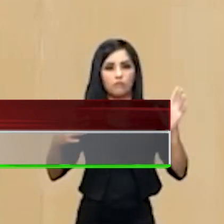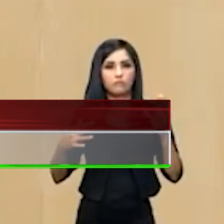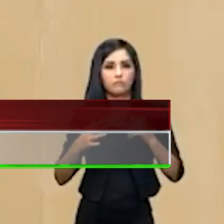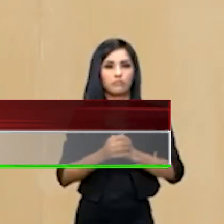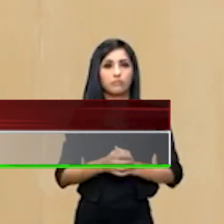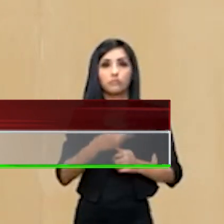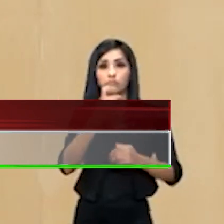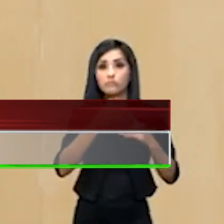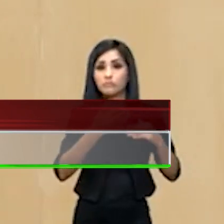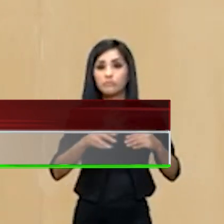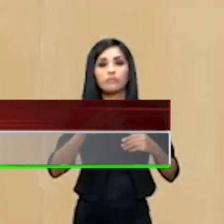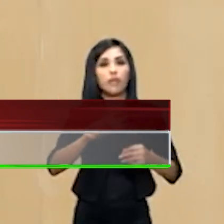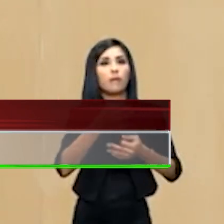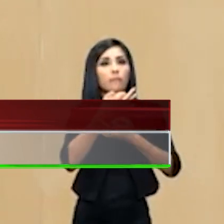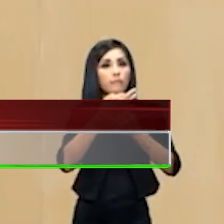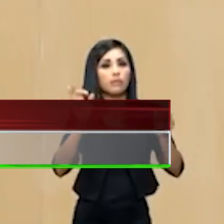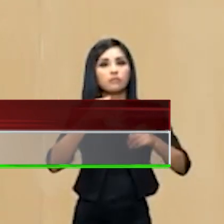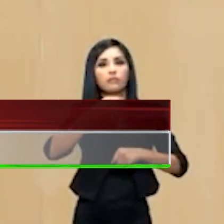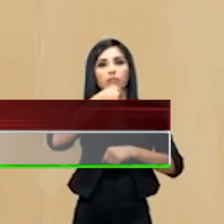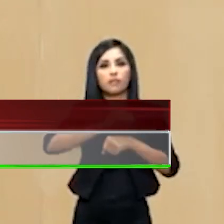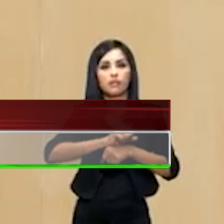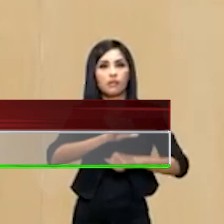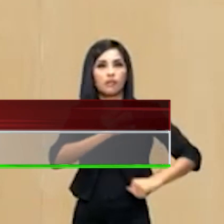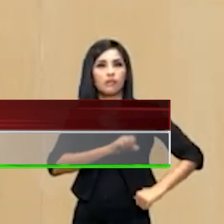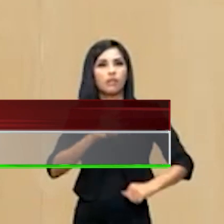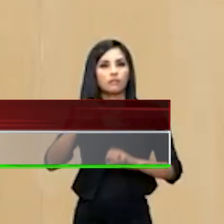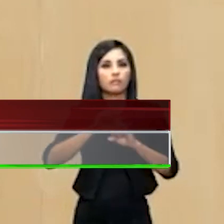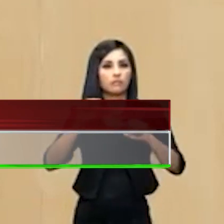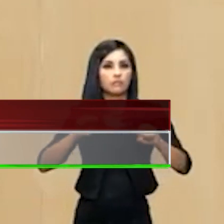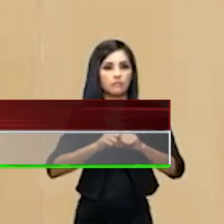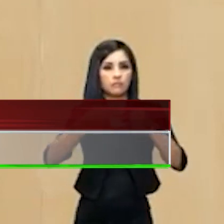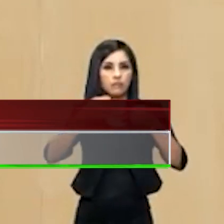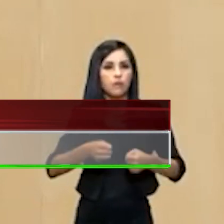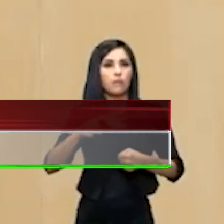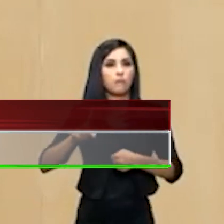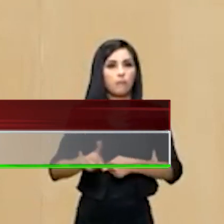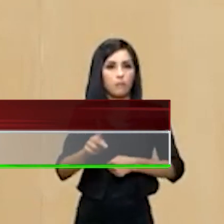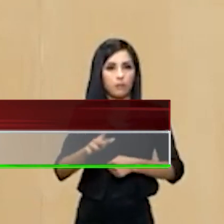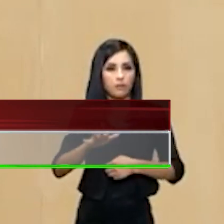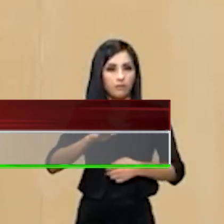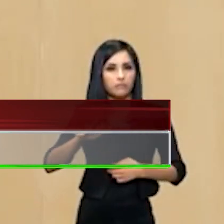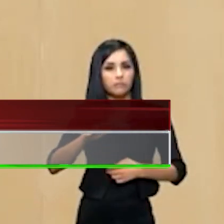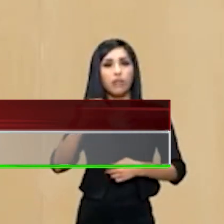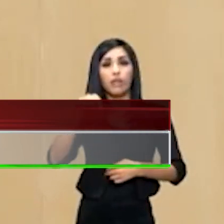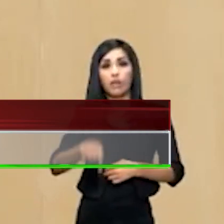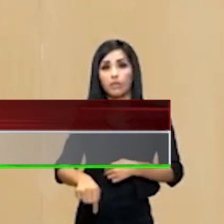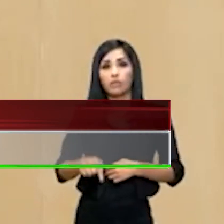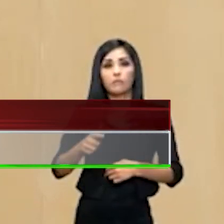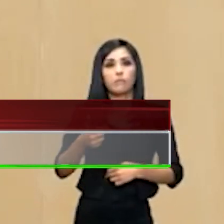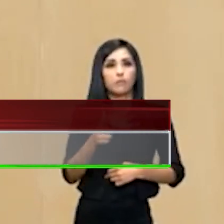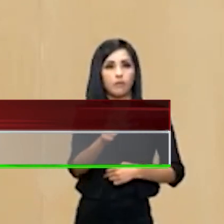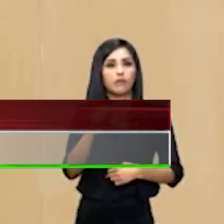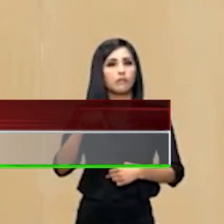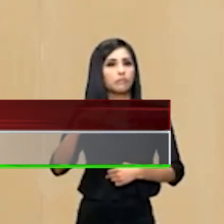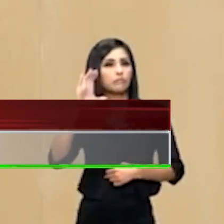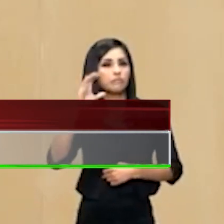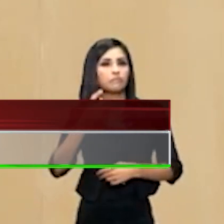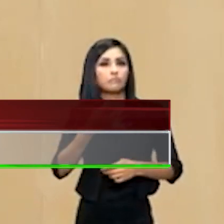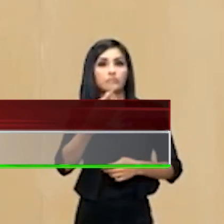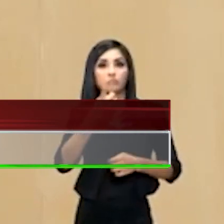a partir de los datos publicados por el Secretariado Ejecutivo del Sistema de Seguridad Pública, Guanajuato es un